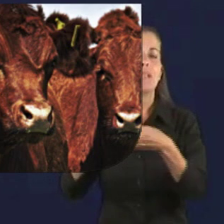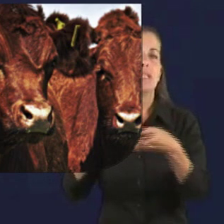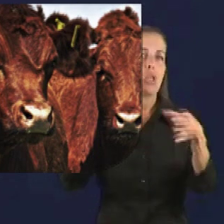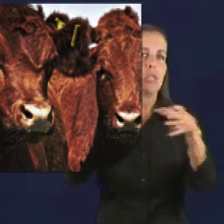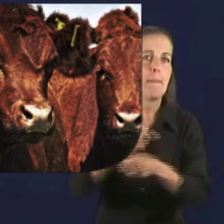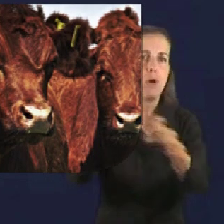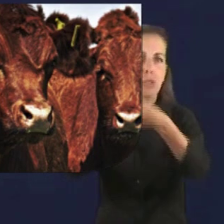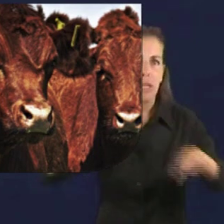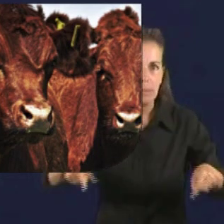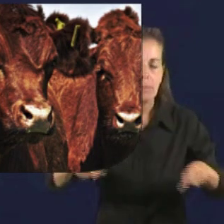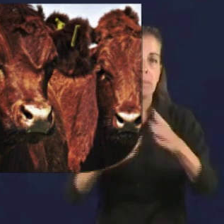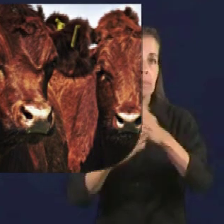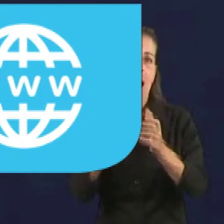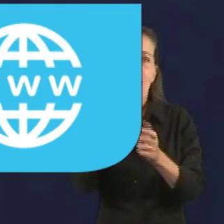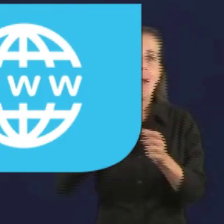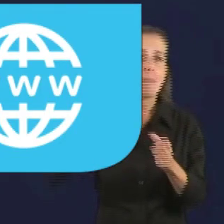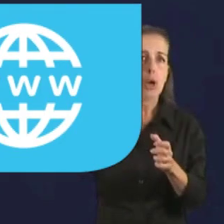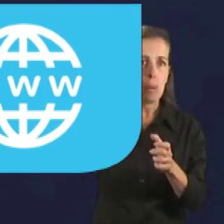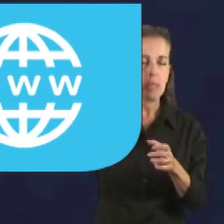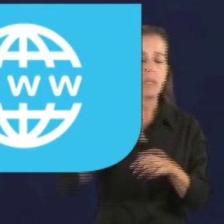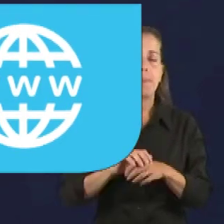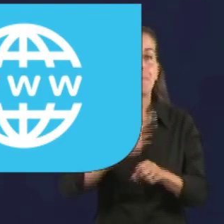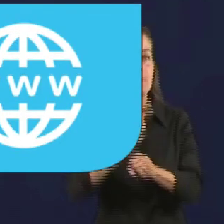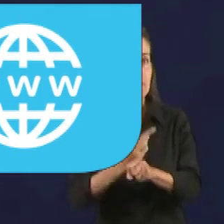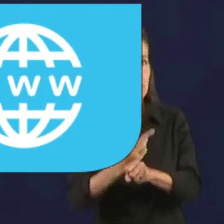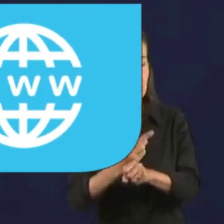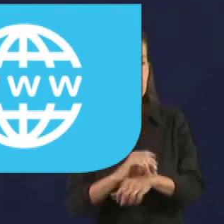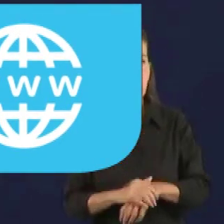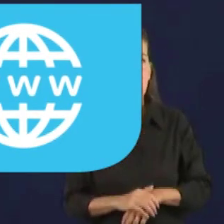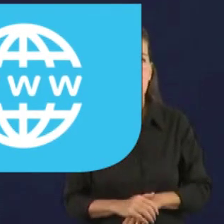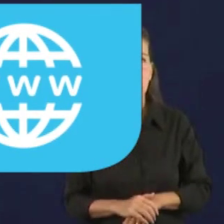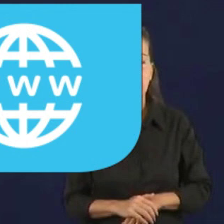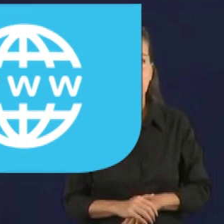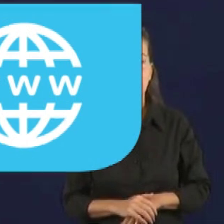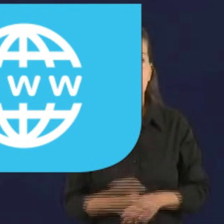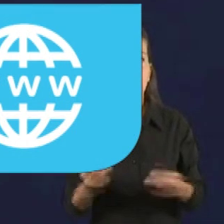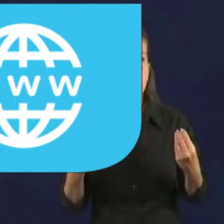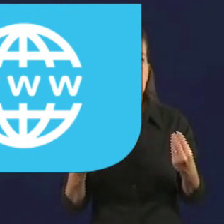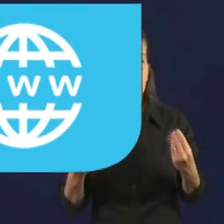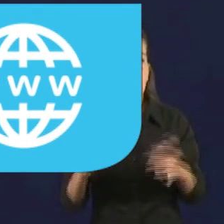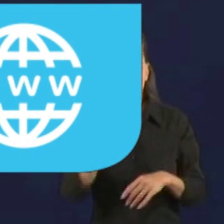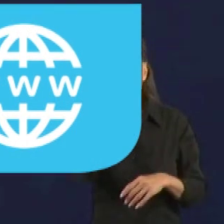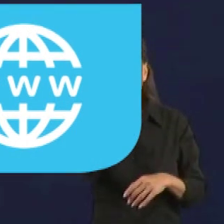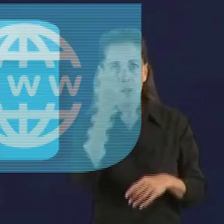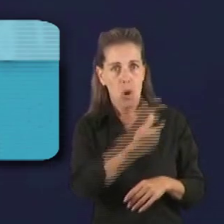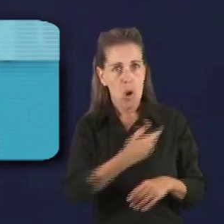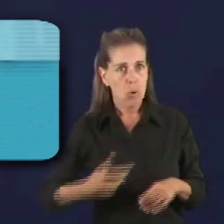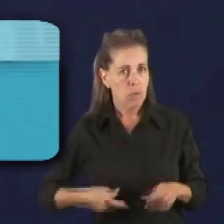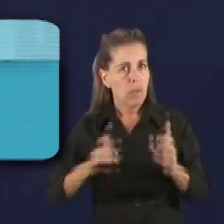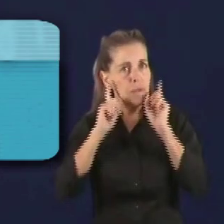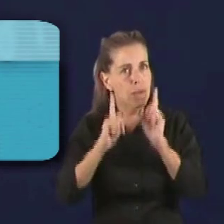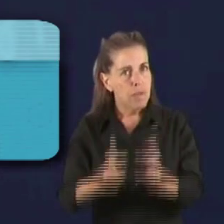sus jurisdicciones. Y en segundo lugar, la nación va a seguir